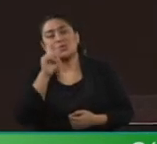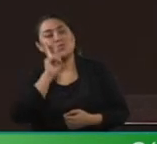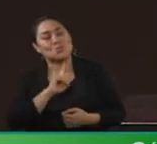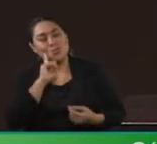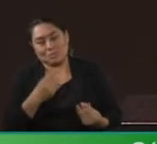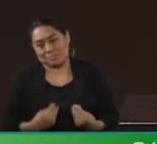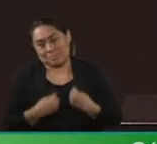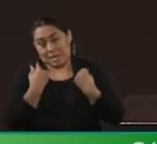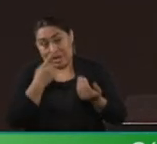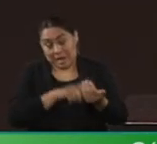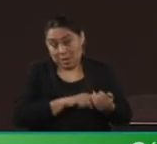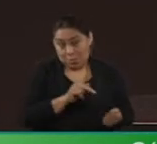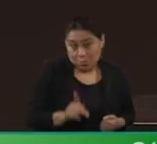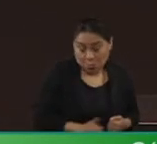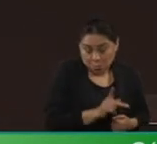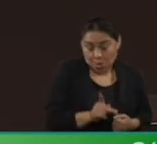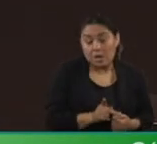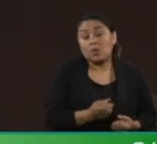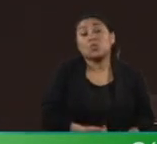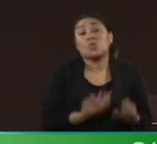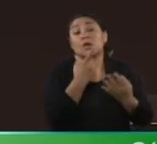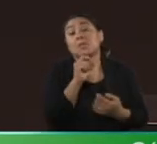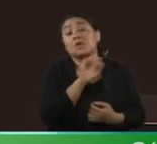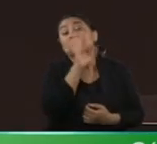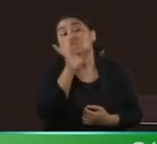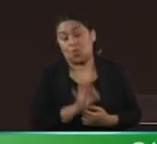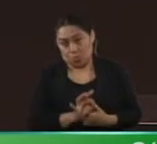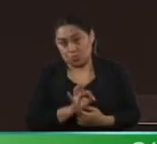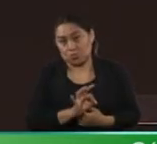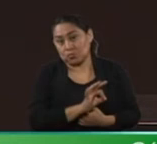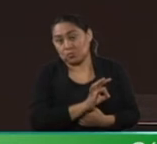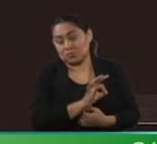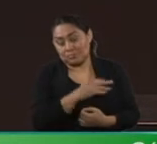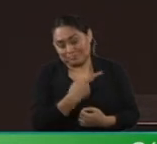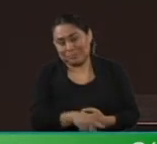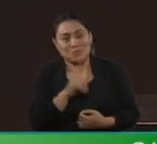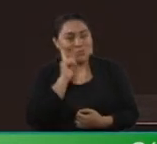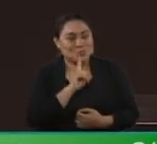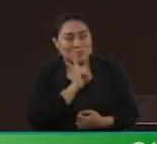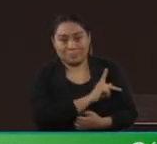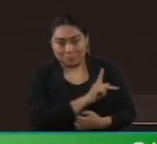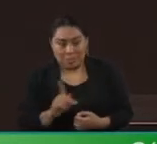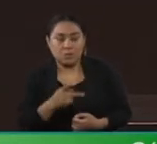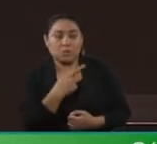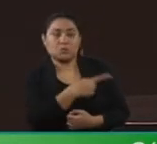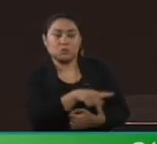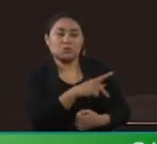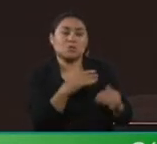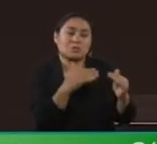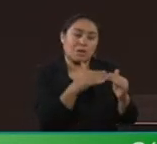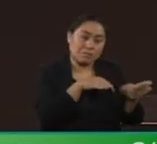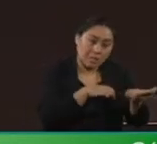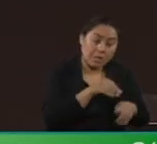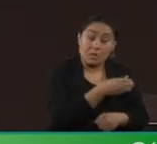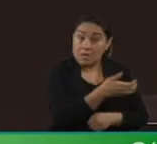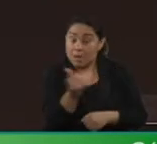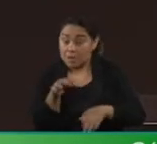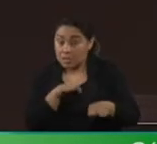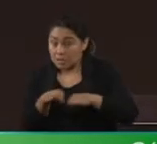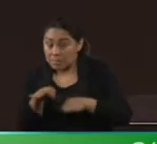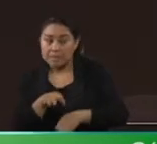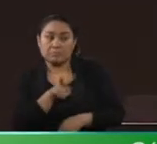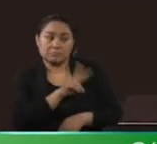localidades rurales representan más del 20% de la población femenina y su trabajo tanto en el hogar como en el campo es